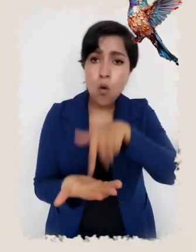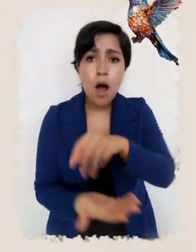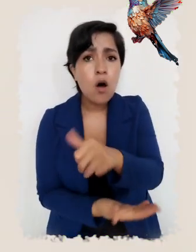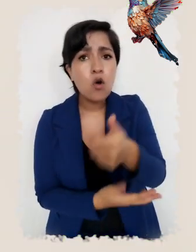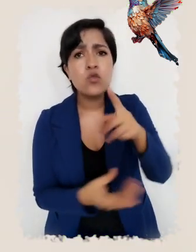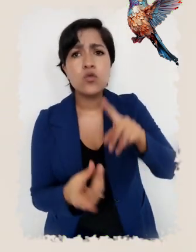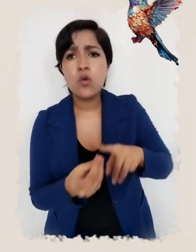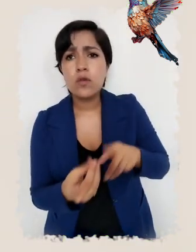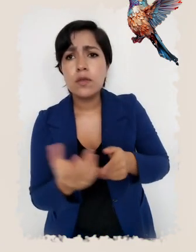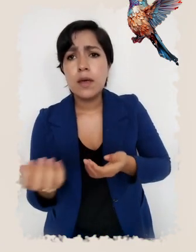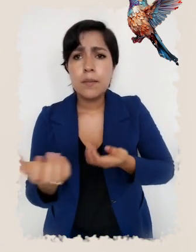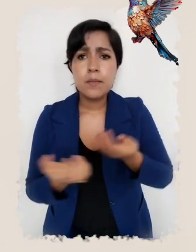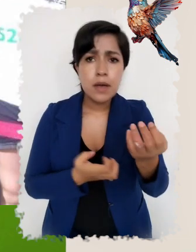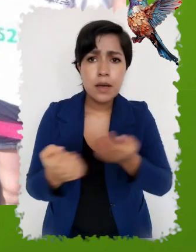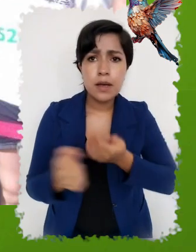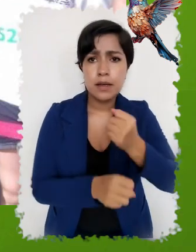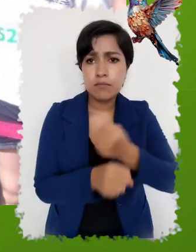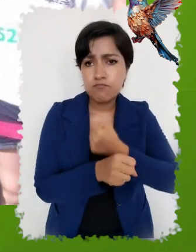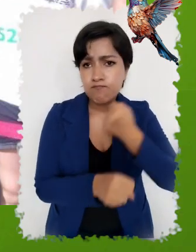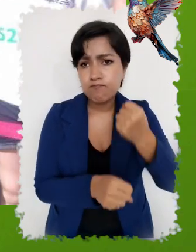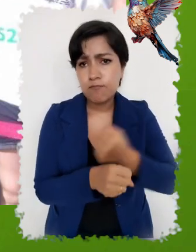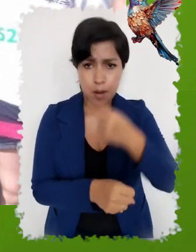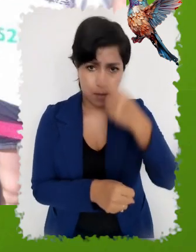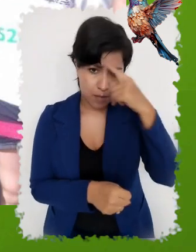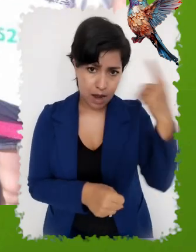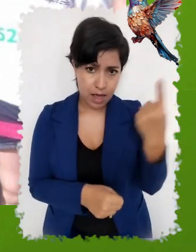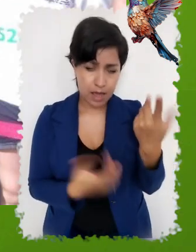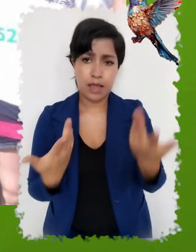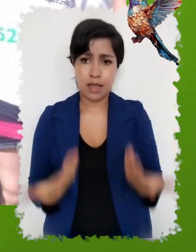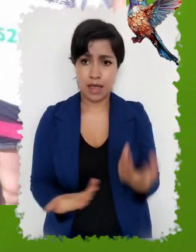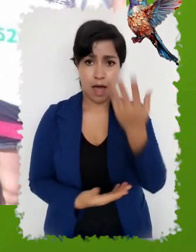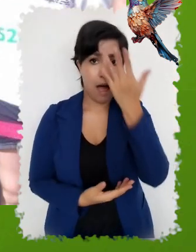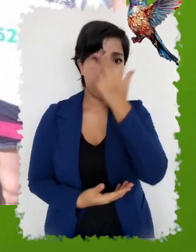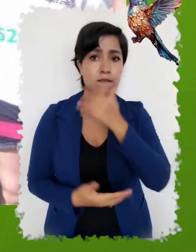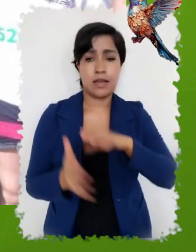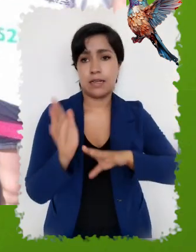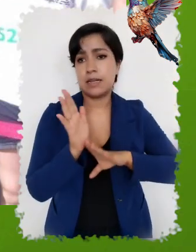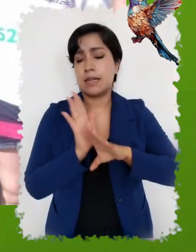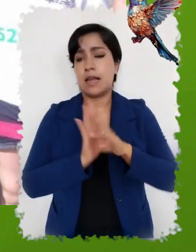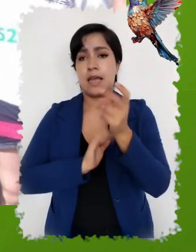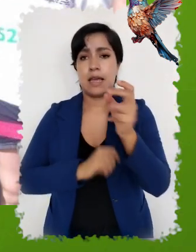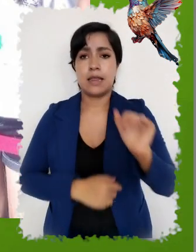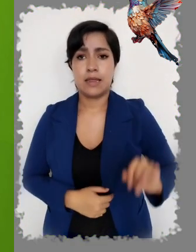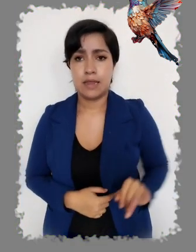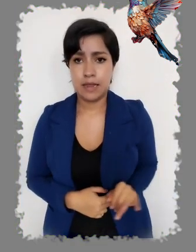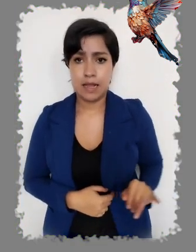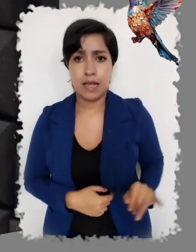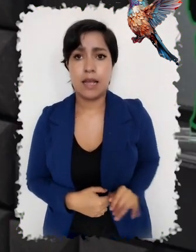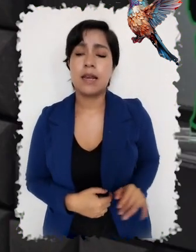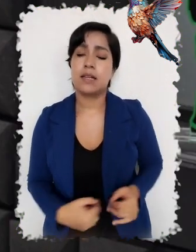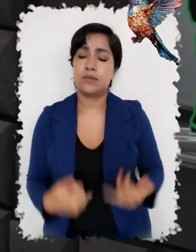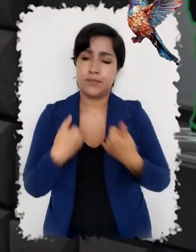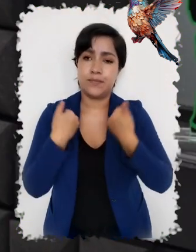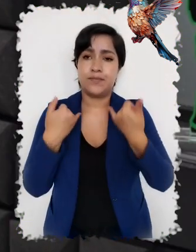otros espacios se puede entrenar para que se desarrollen se potencien estas habilidades estos intereses que tienen los chavos